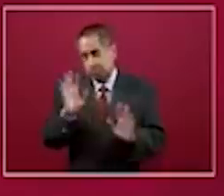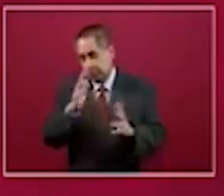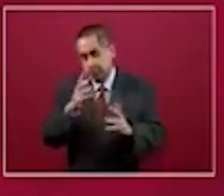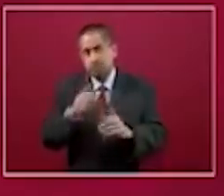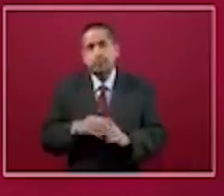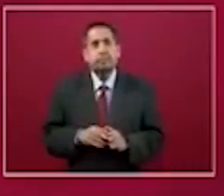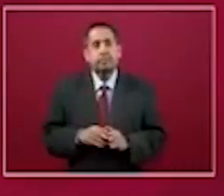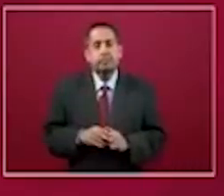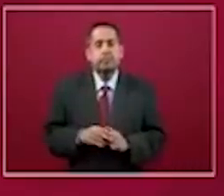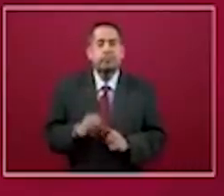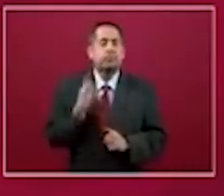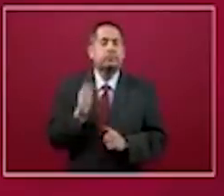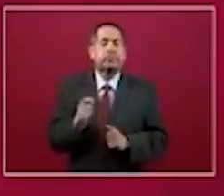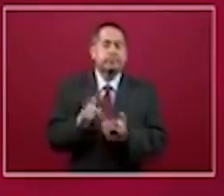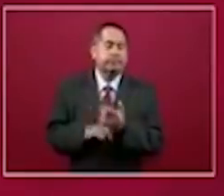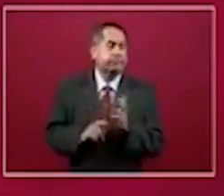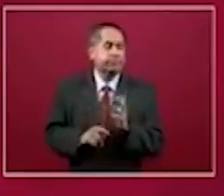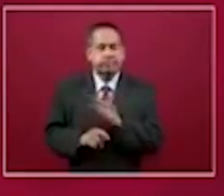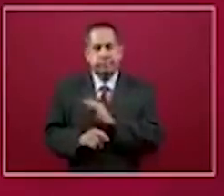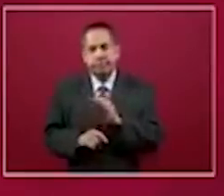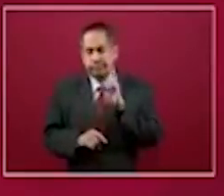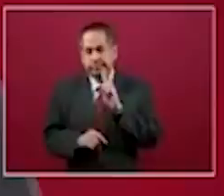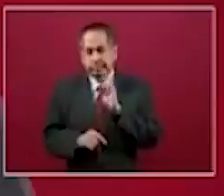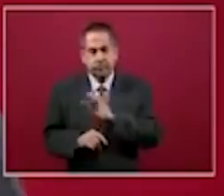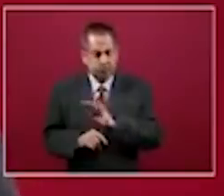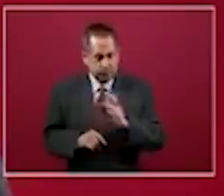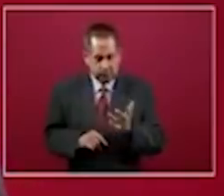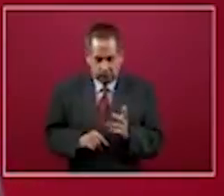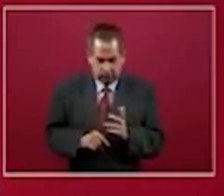cuando menos que haya dos